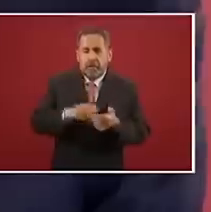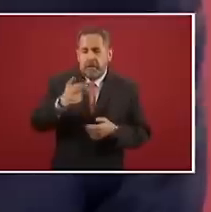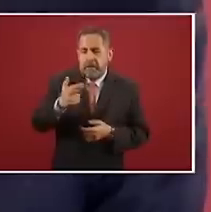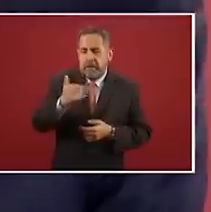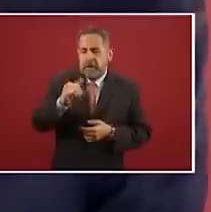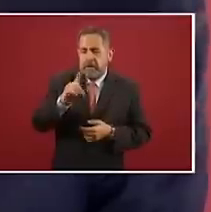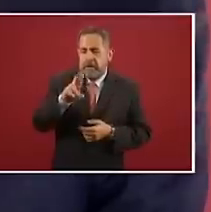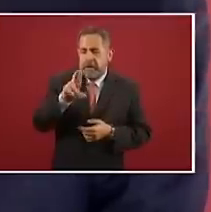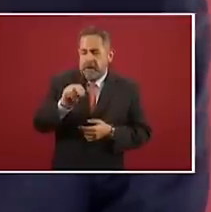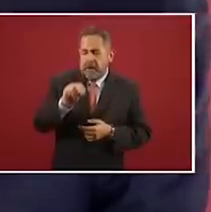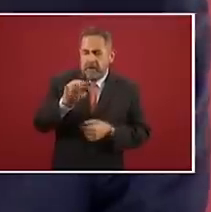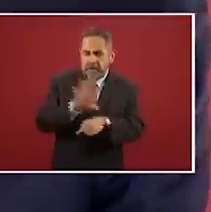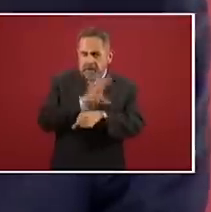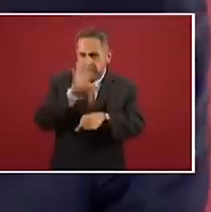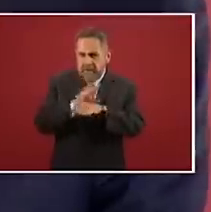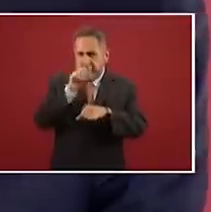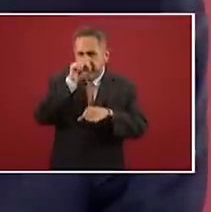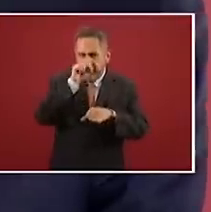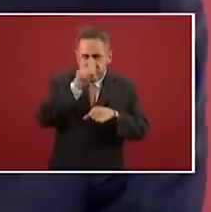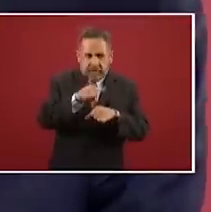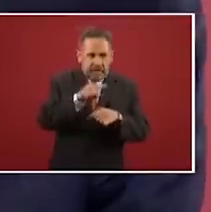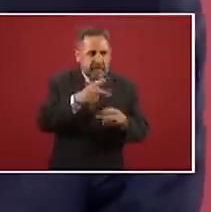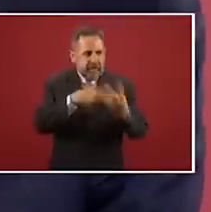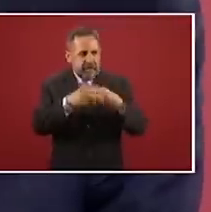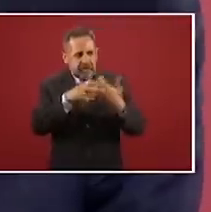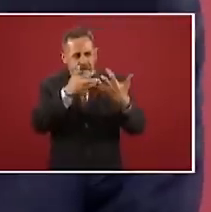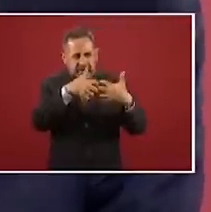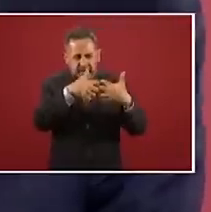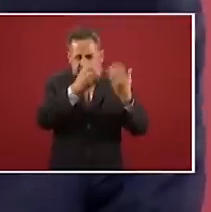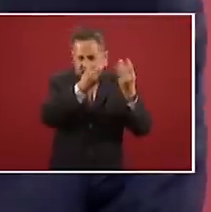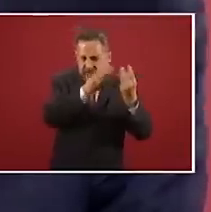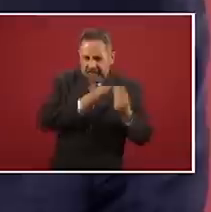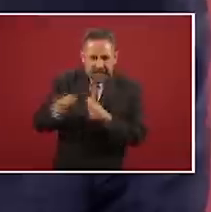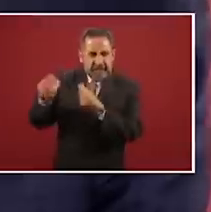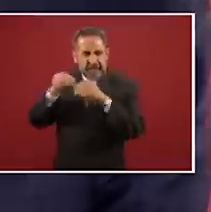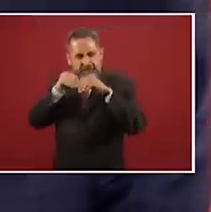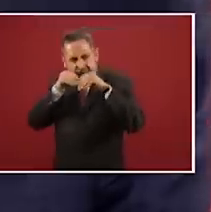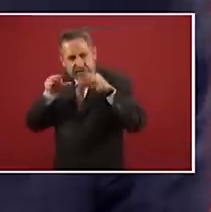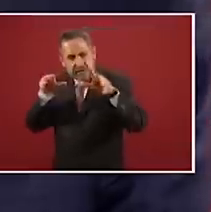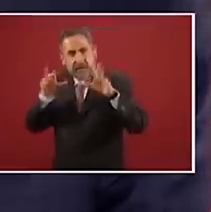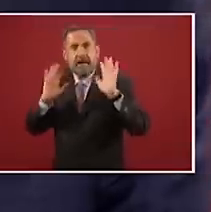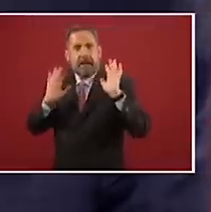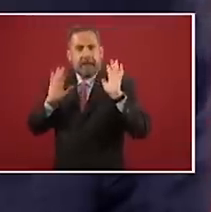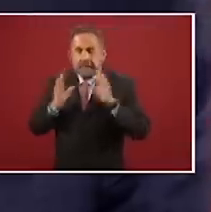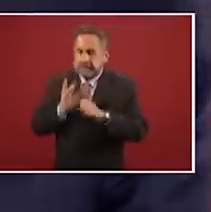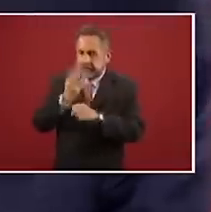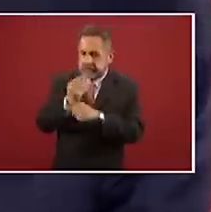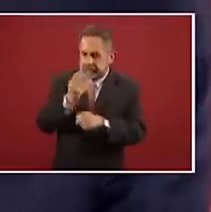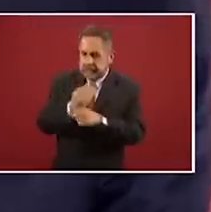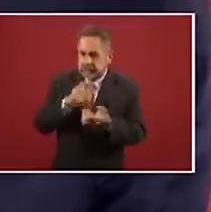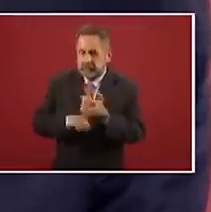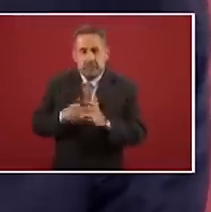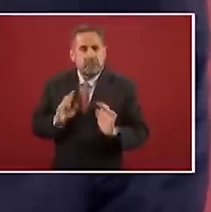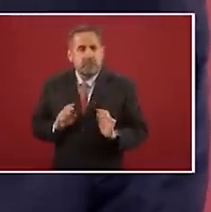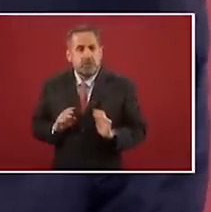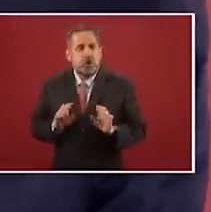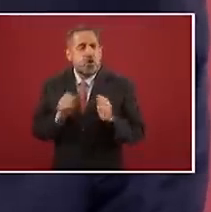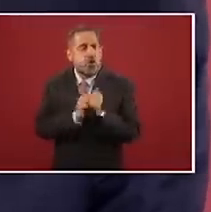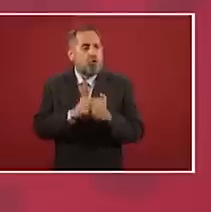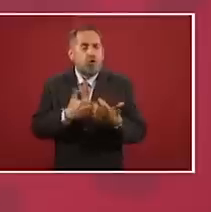hidroeléctricas, el sistema de generación de energía, sobre todo con